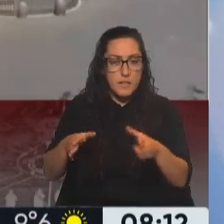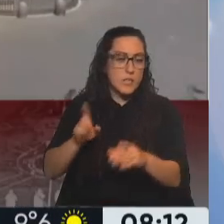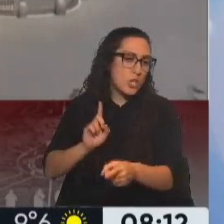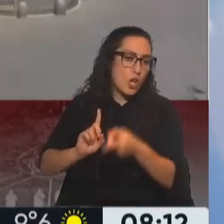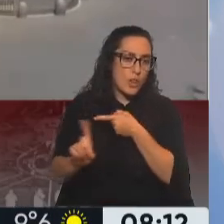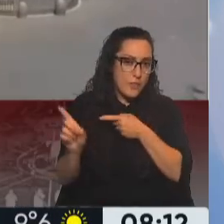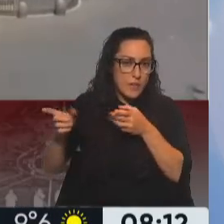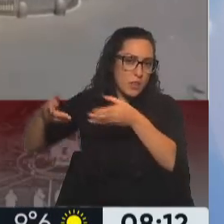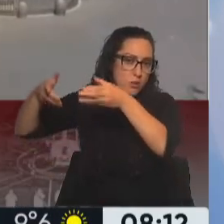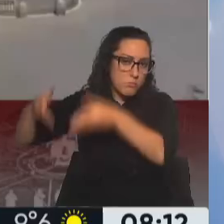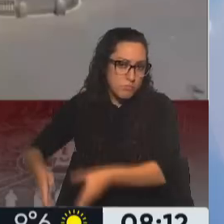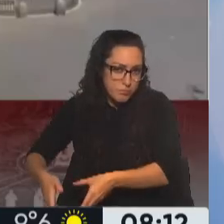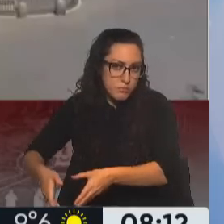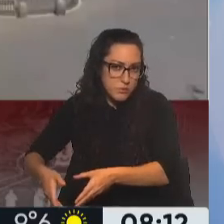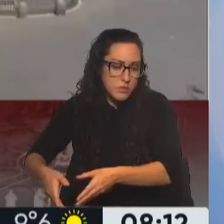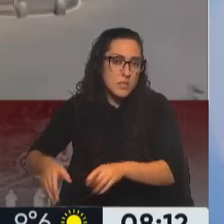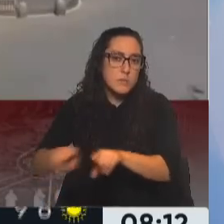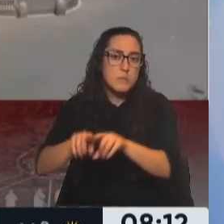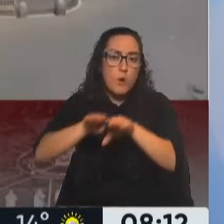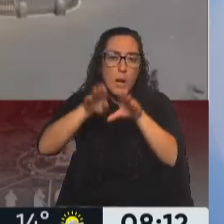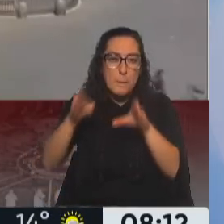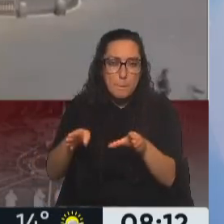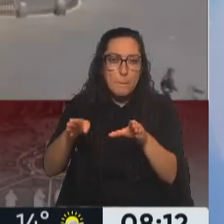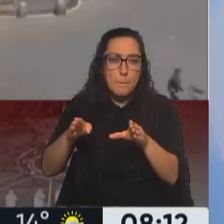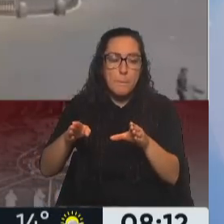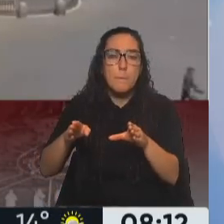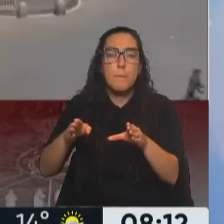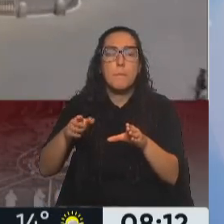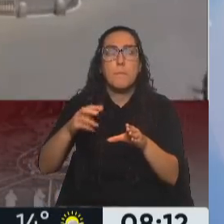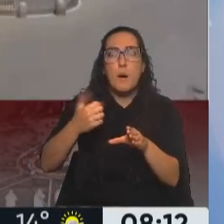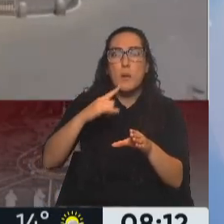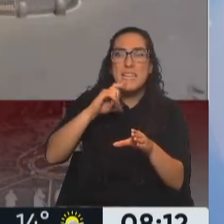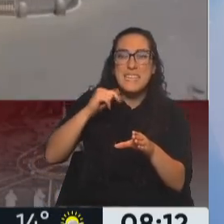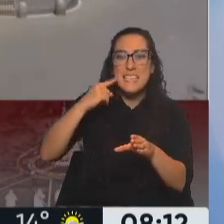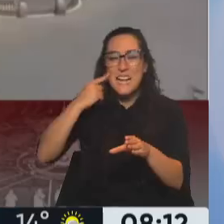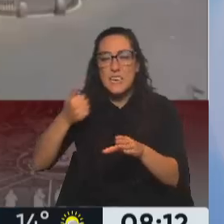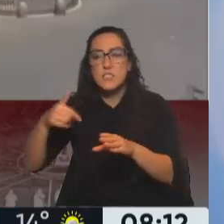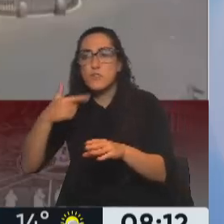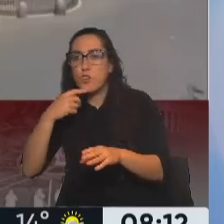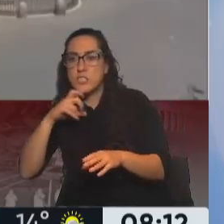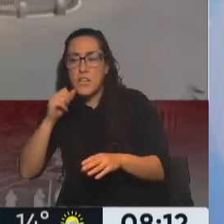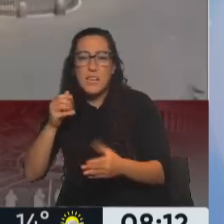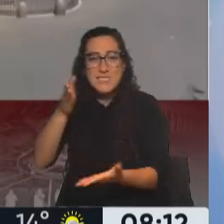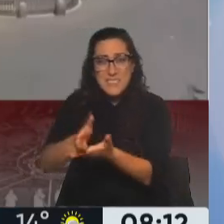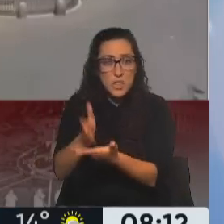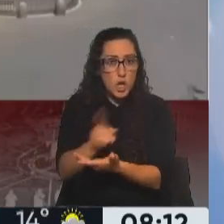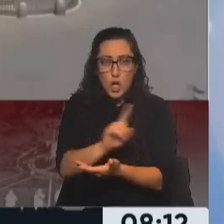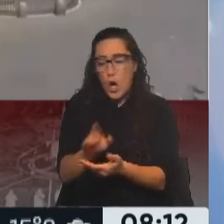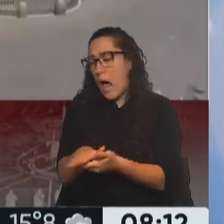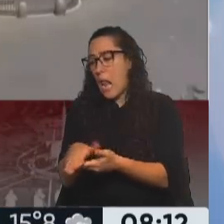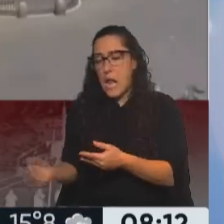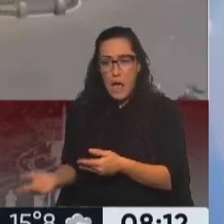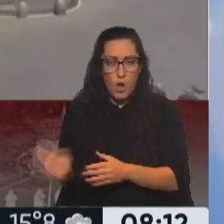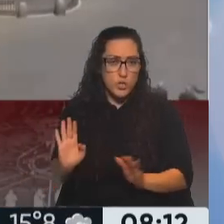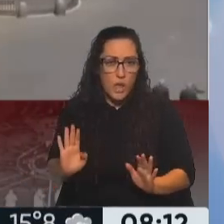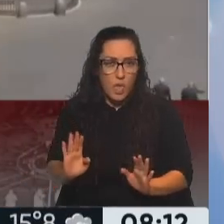va a estar entronizado, que es entre la capilla Paulina y Sforza. Es un lugar lateral, ni siquiera es un lugar central. No. Lateral. Es un